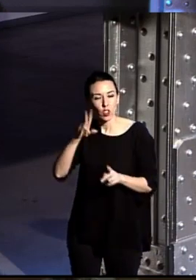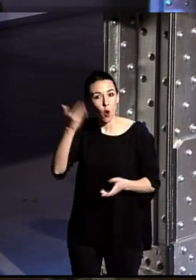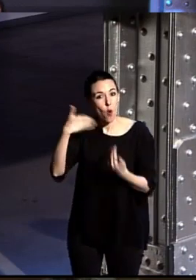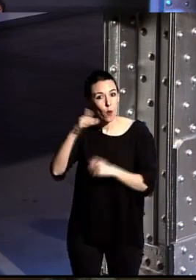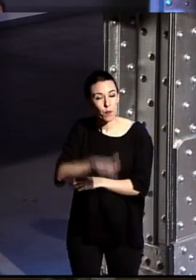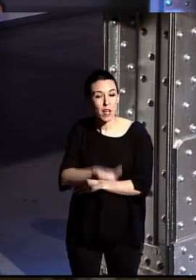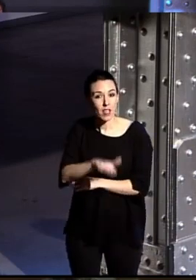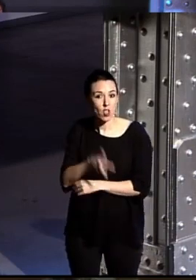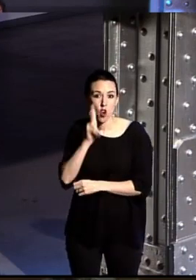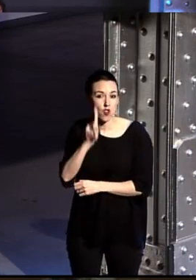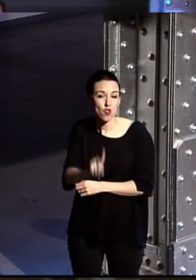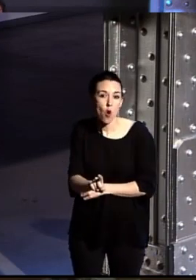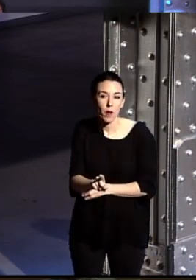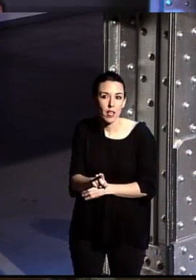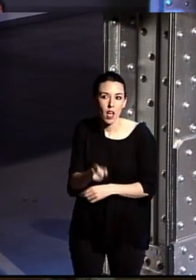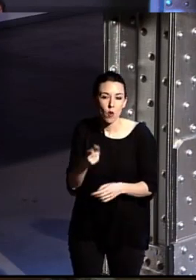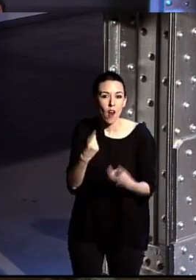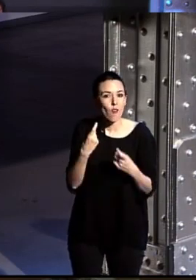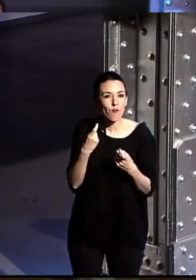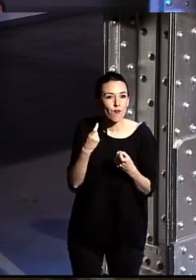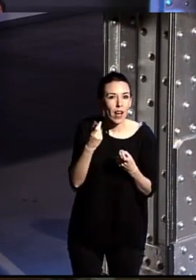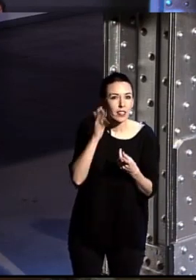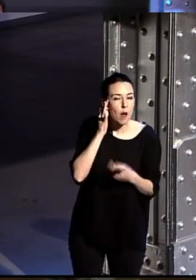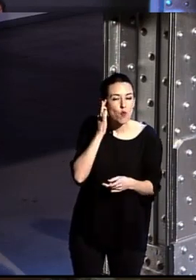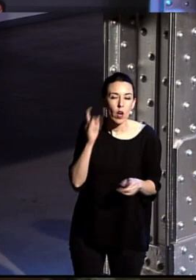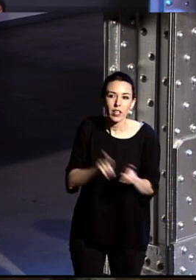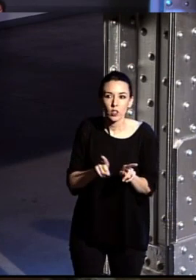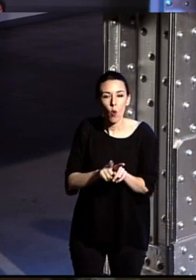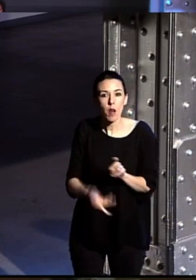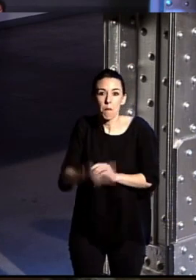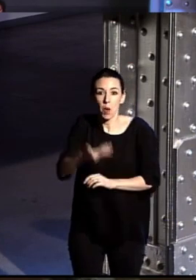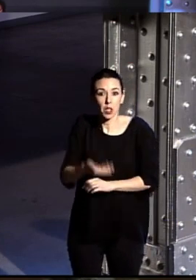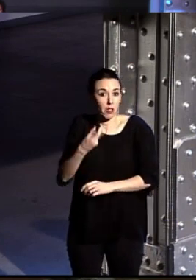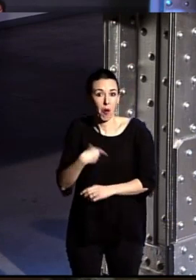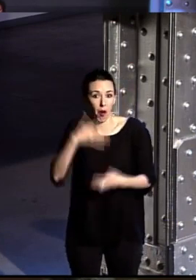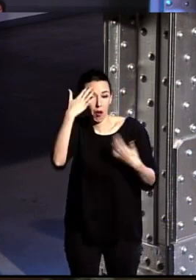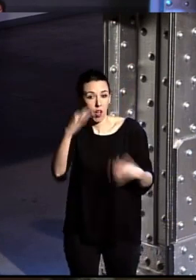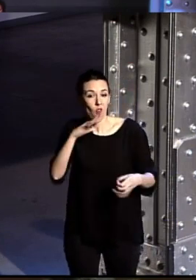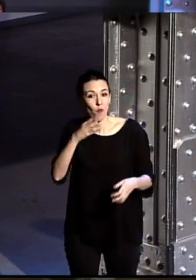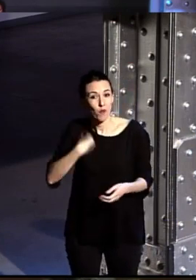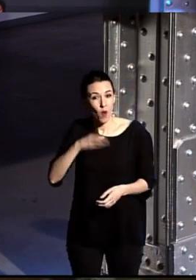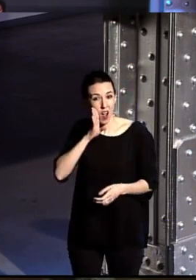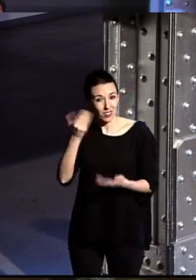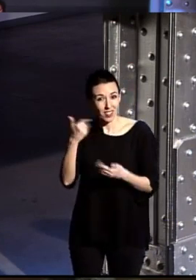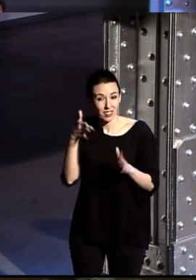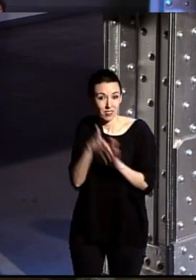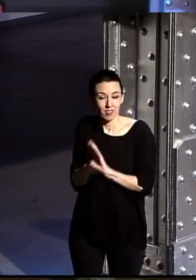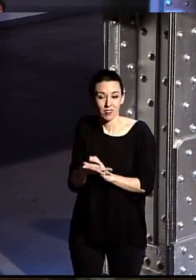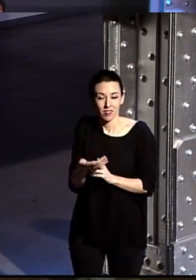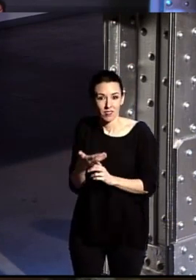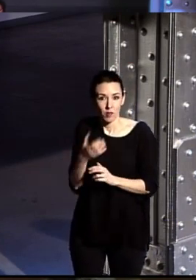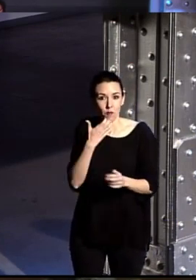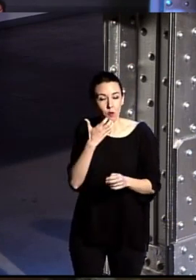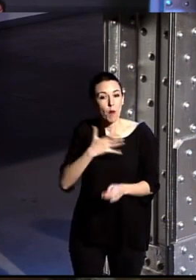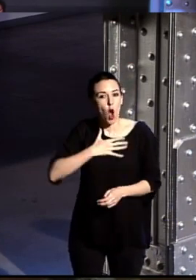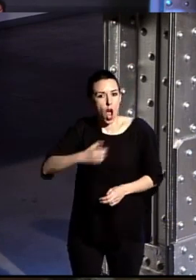pequeña, no veía esa falta de mujeres como algo significativo porque, claro, lo que comentábamos también antes de ver al